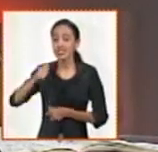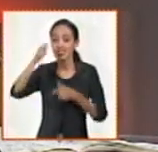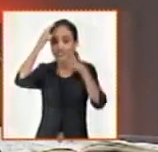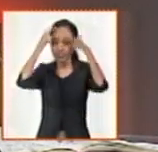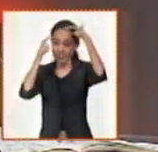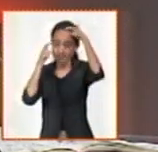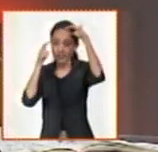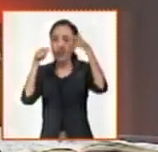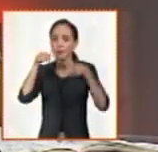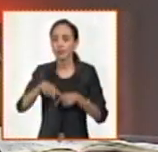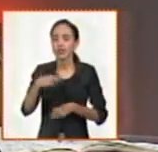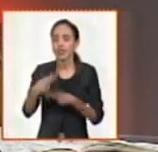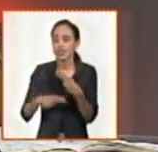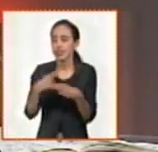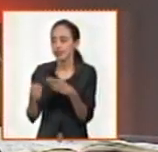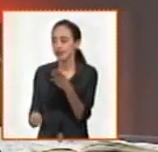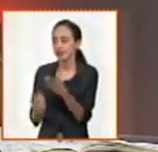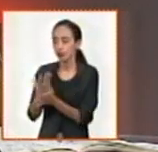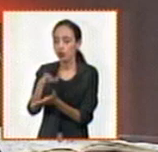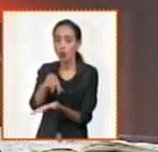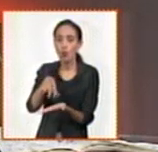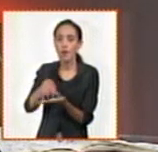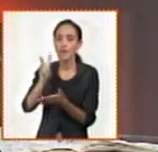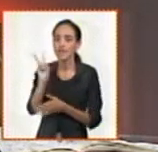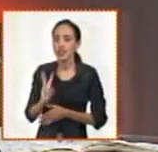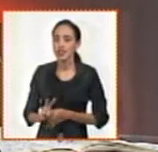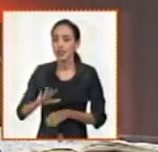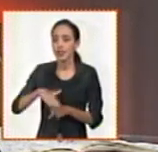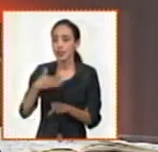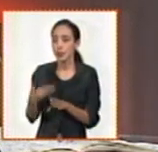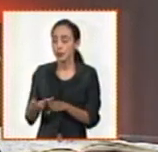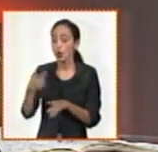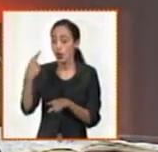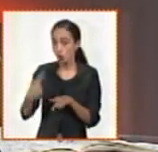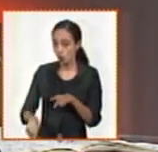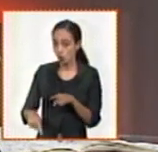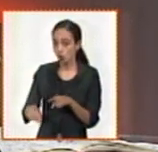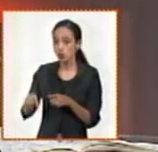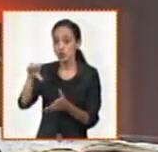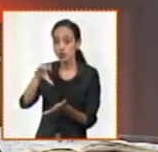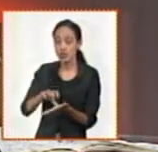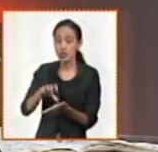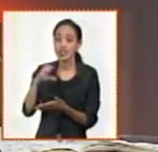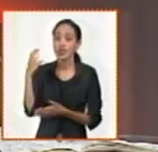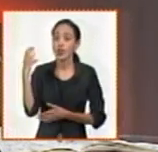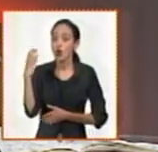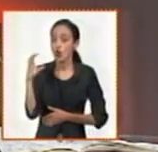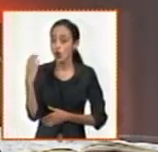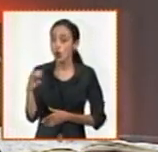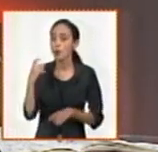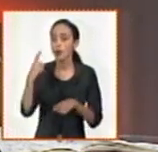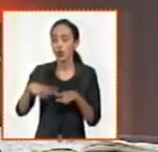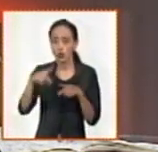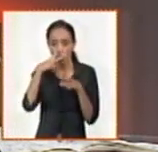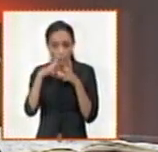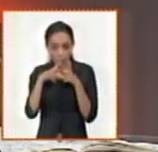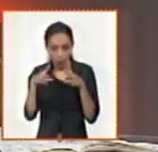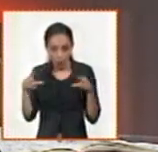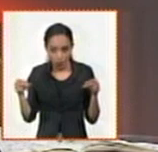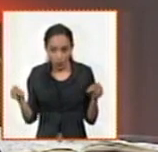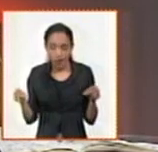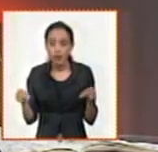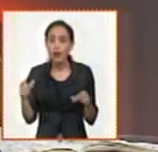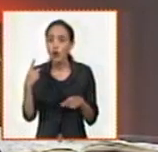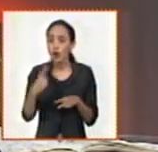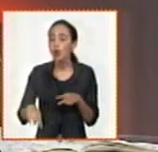Ayala Paulo Freire en Venezuela. Seguido fue el Ayala María Cano en Colombia, el Ayala Eximuleo en Nicaragua, el Ayala Guaraní